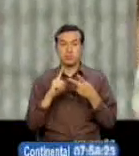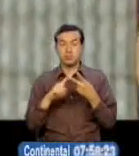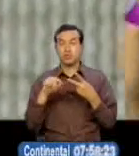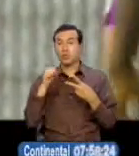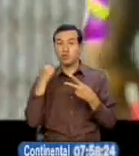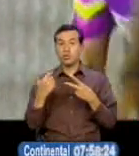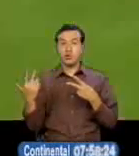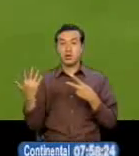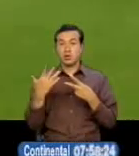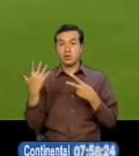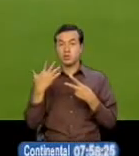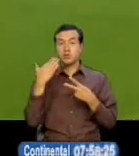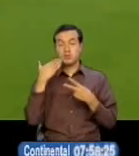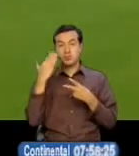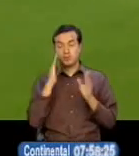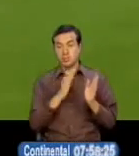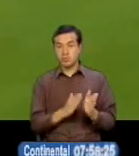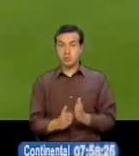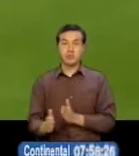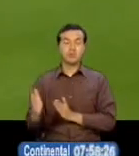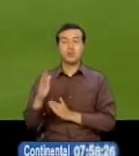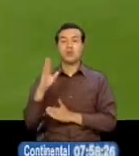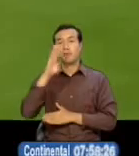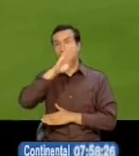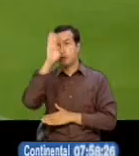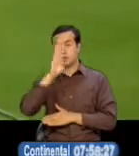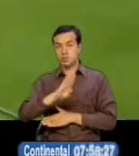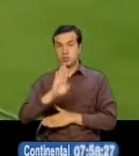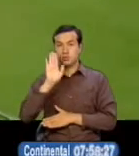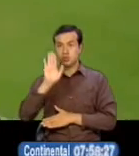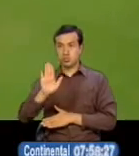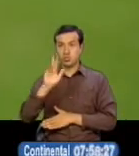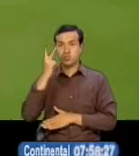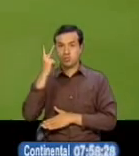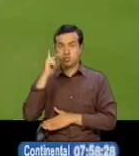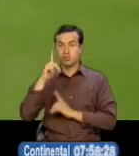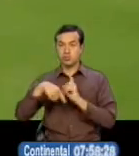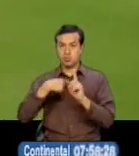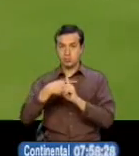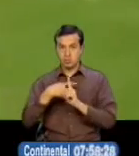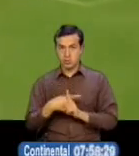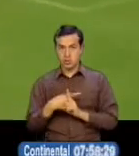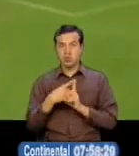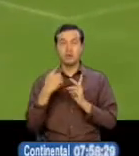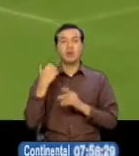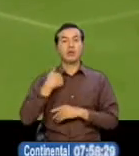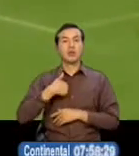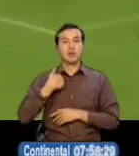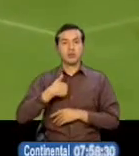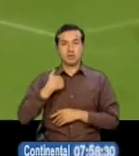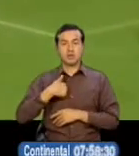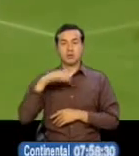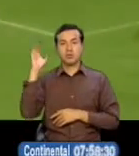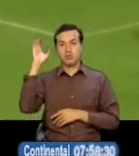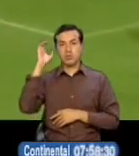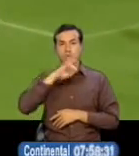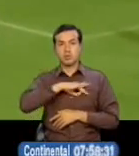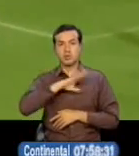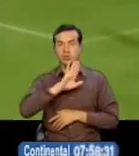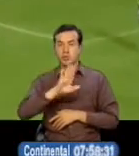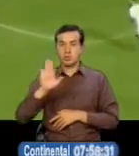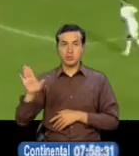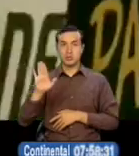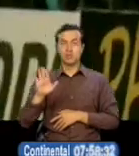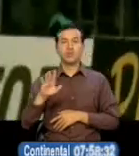otras 5 serán distribuidas entre Brasil, que tendrá 2 plazas adicionales, y Argentina, Colombia y Chile,